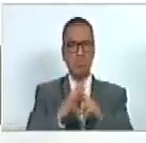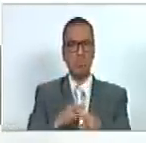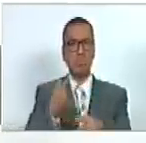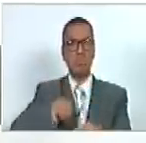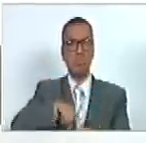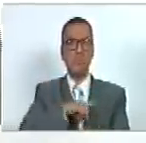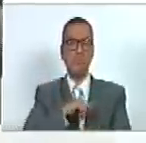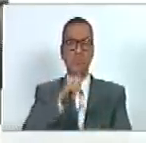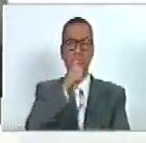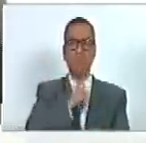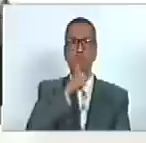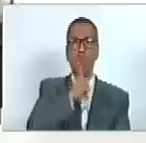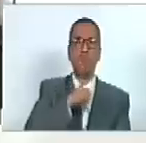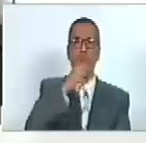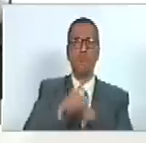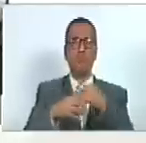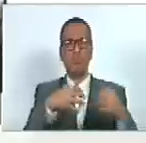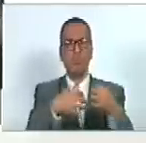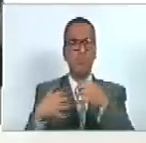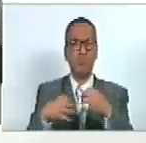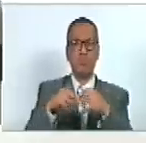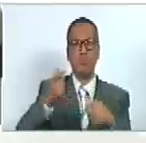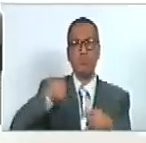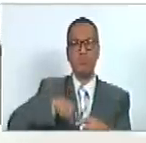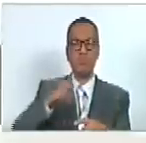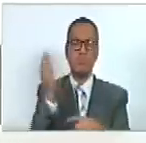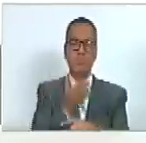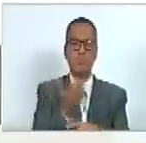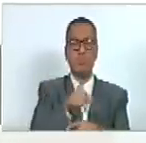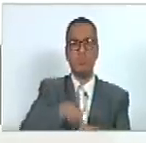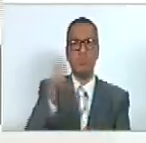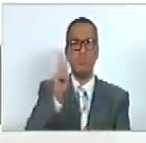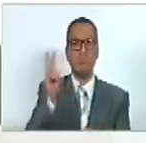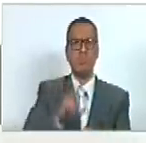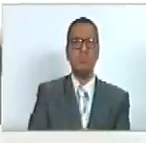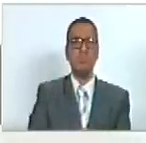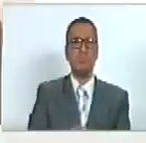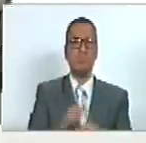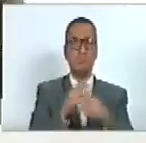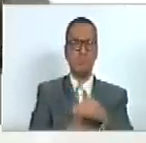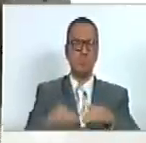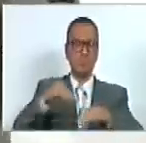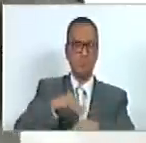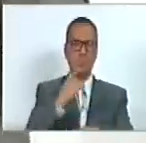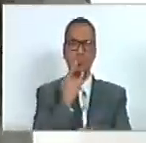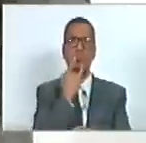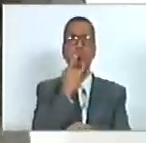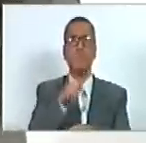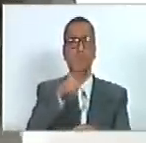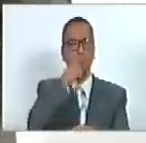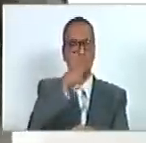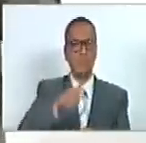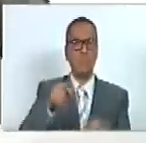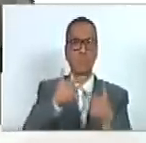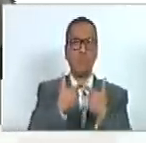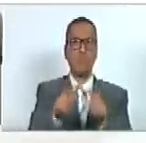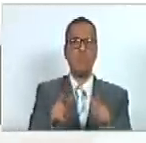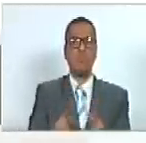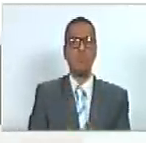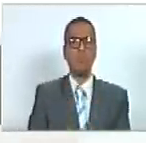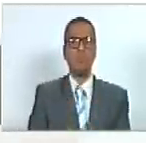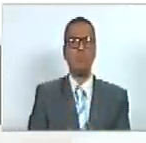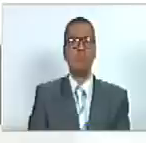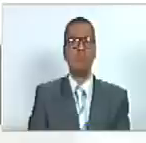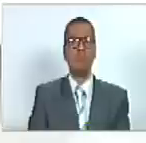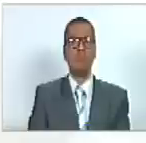nuestra resistencia a la forma de guerra con la que quieran atacar a Venezuela y la dignidad y valentía de este pueblo libre.